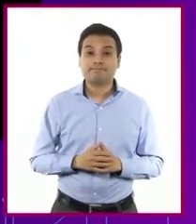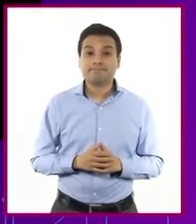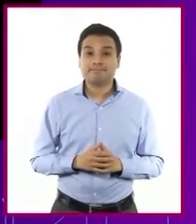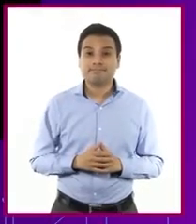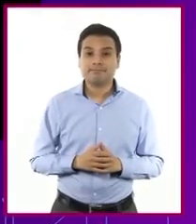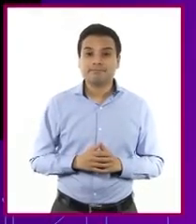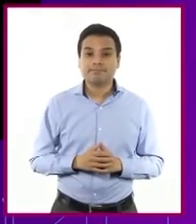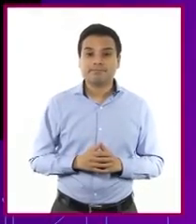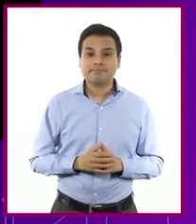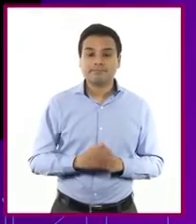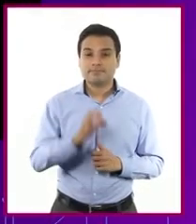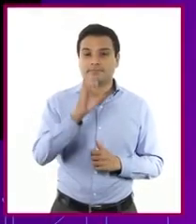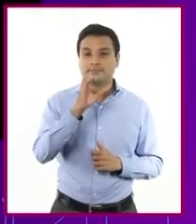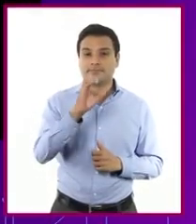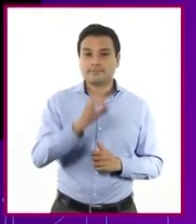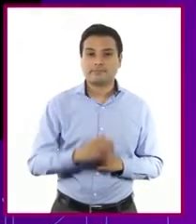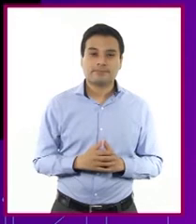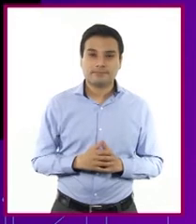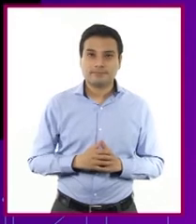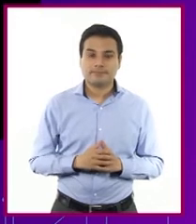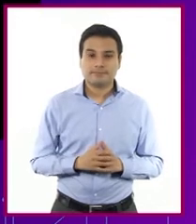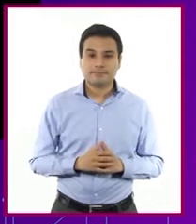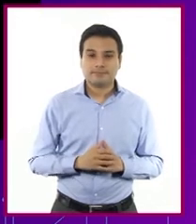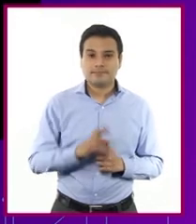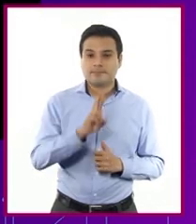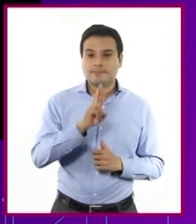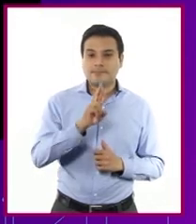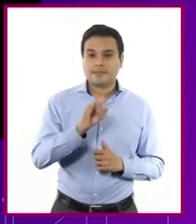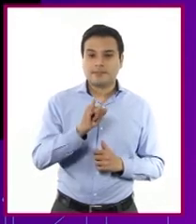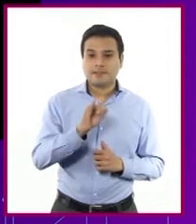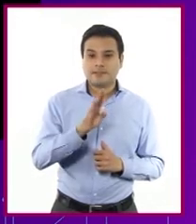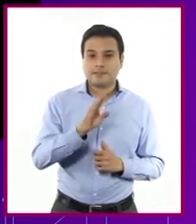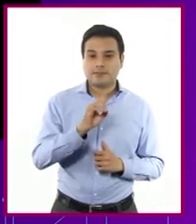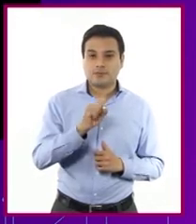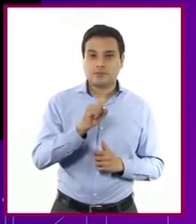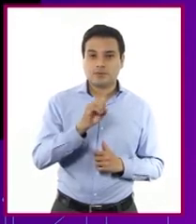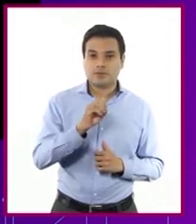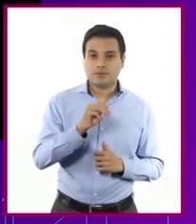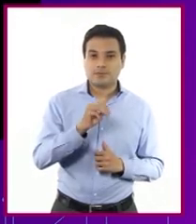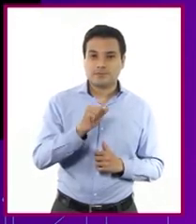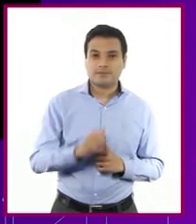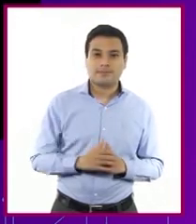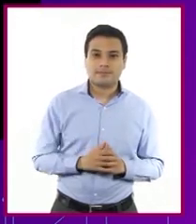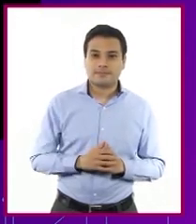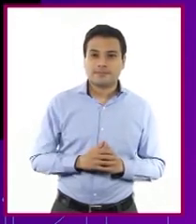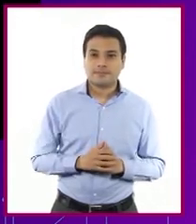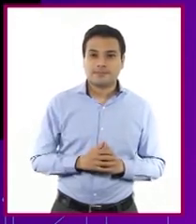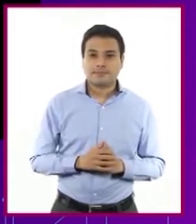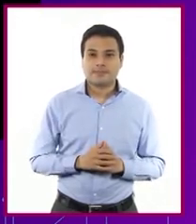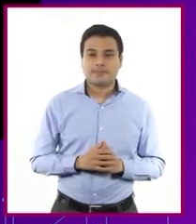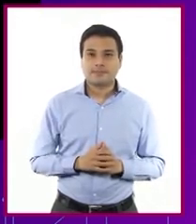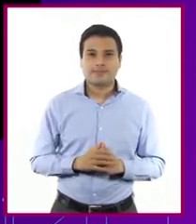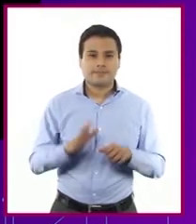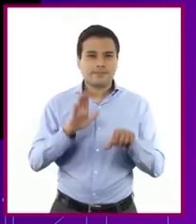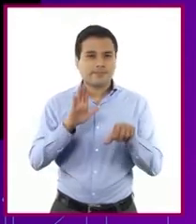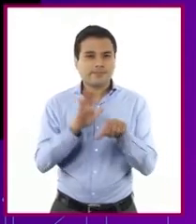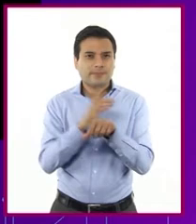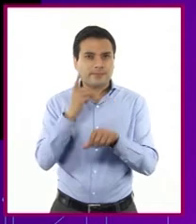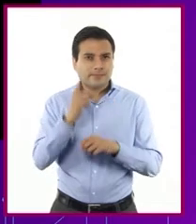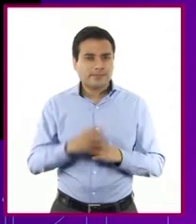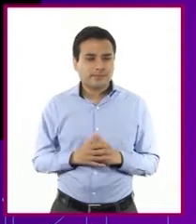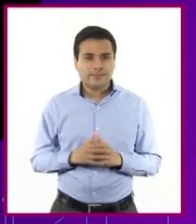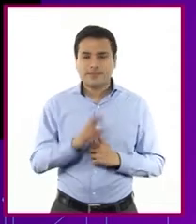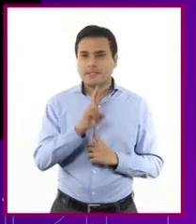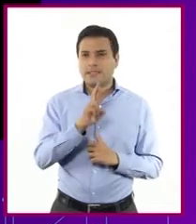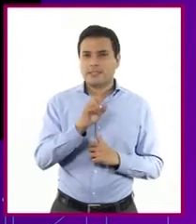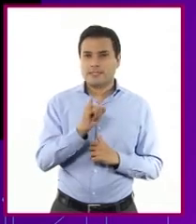el inciso C. Ribosomas, membrana plasmática, citoplasma y ADN. Puesto que los ribosomas